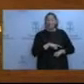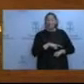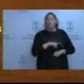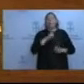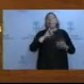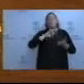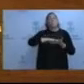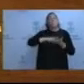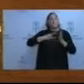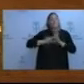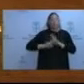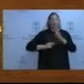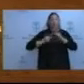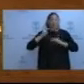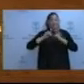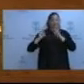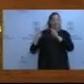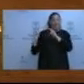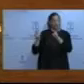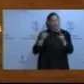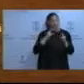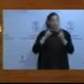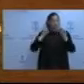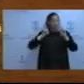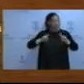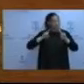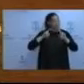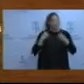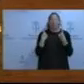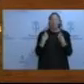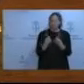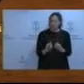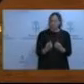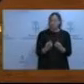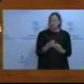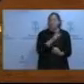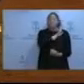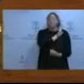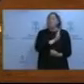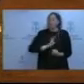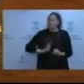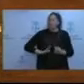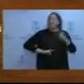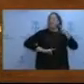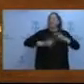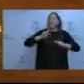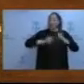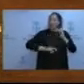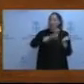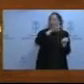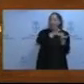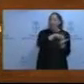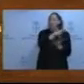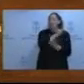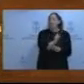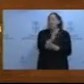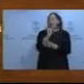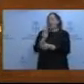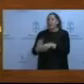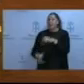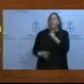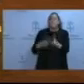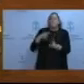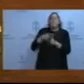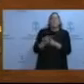infraestructuras educativas y sí es necesaria por las obras pendientes en los centros educativos y para adecuar también la